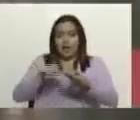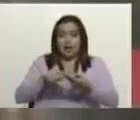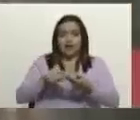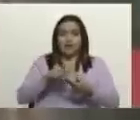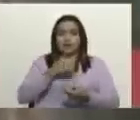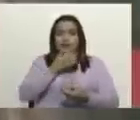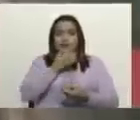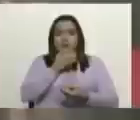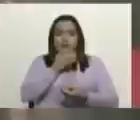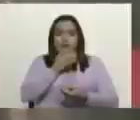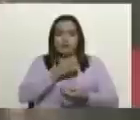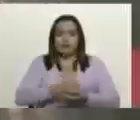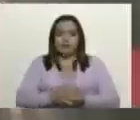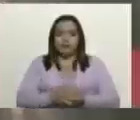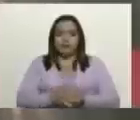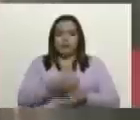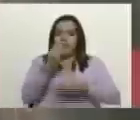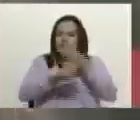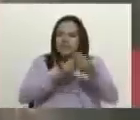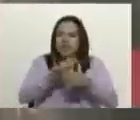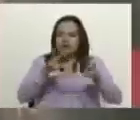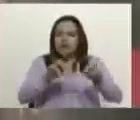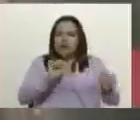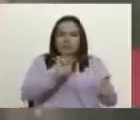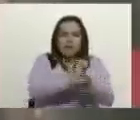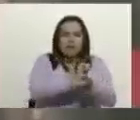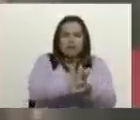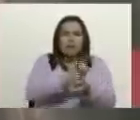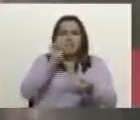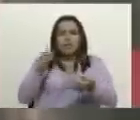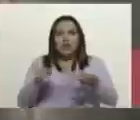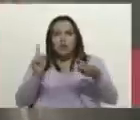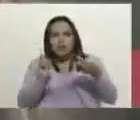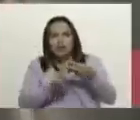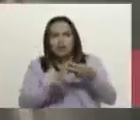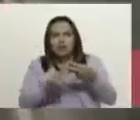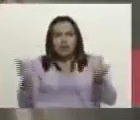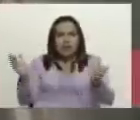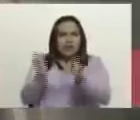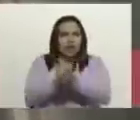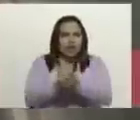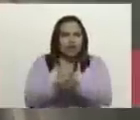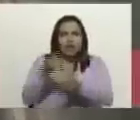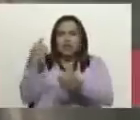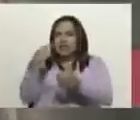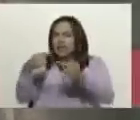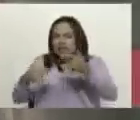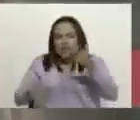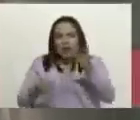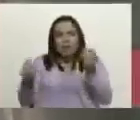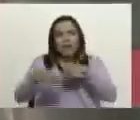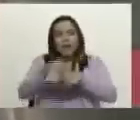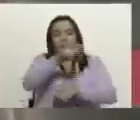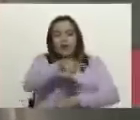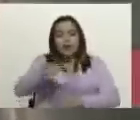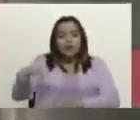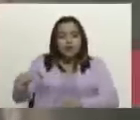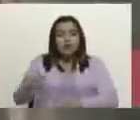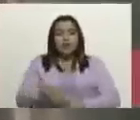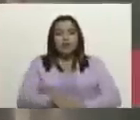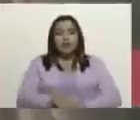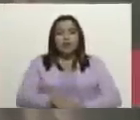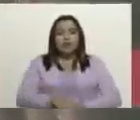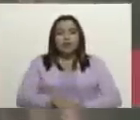han producido algunos allanamientos, y esto va a alcanzar a una cantidad mucho mayor, porque se trata